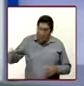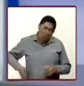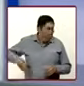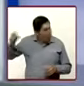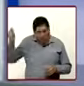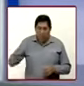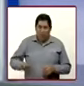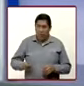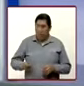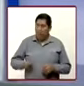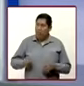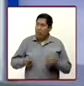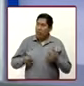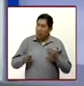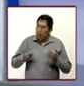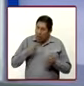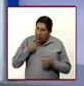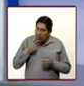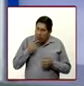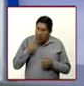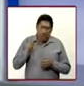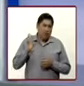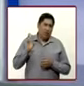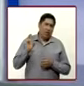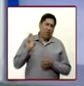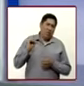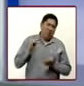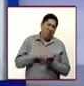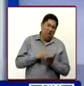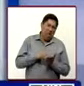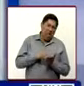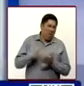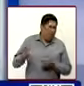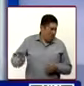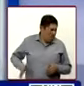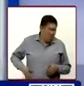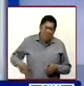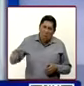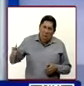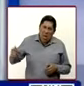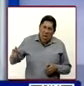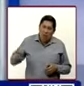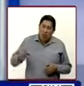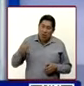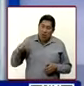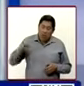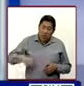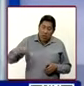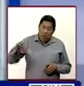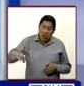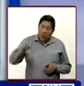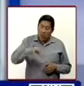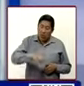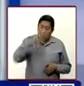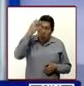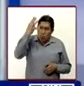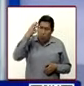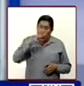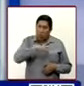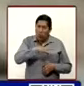de aproximadamente 70.000 perros que están en las calles. Además, han identificado 4 zonas rojas en ese